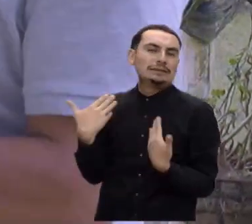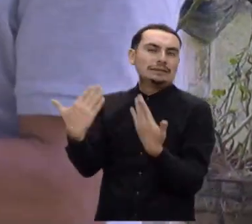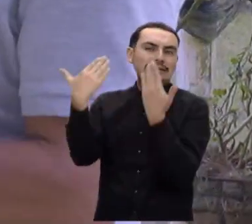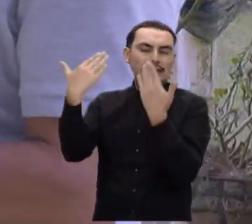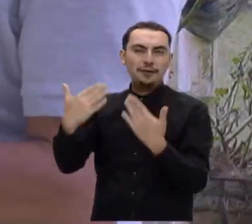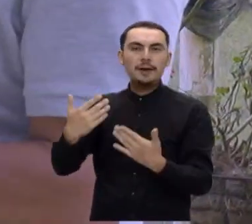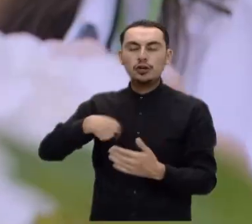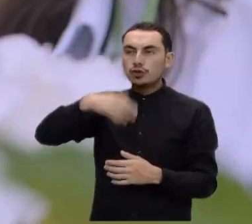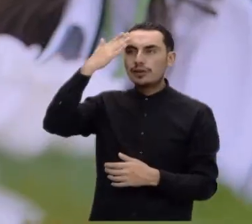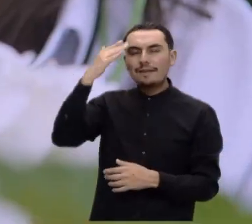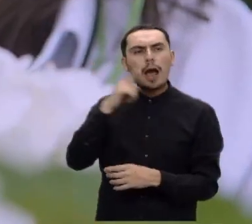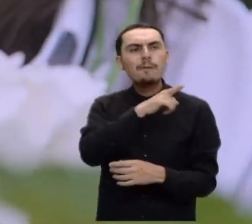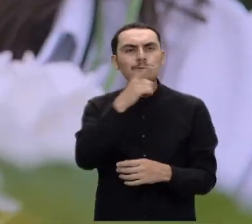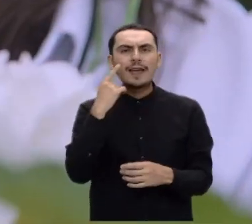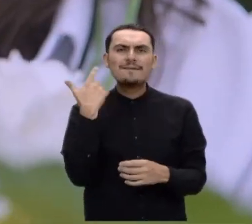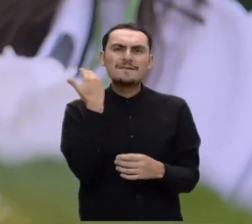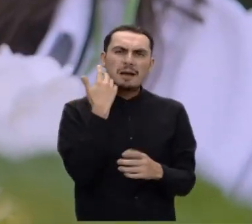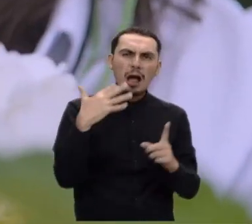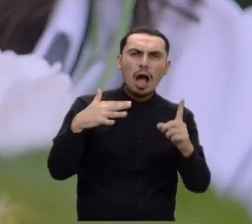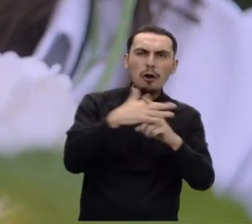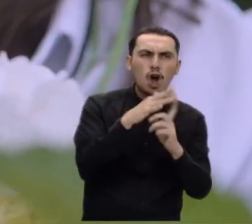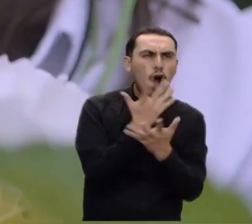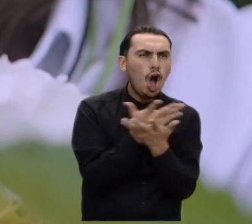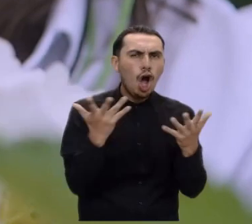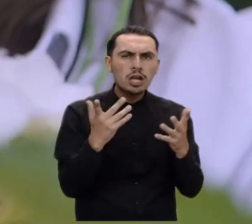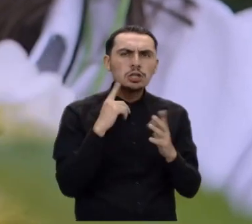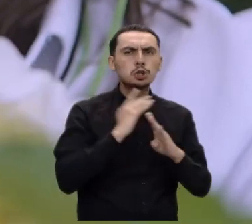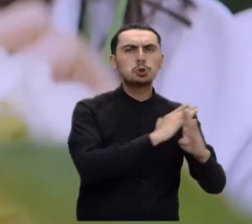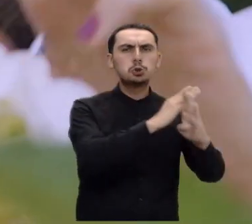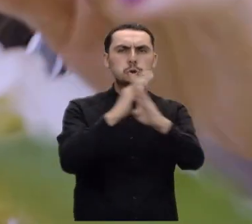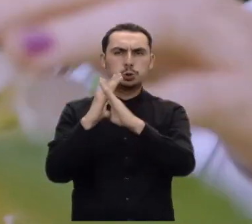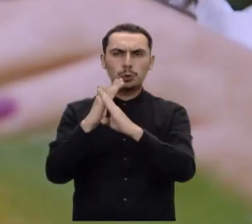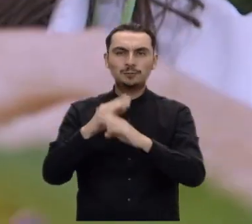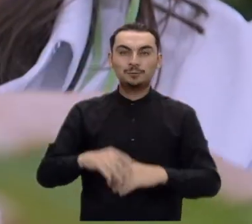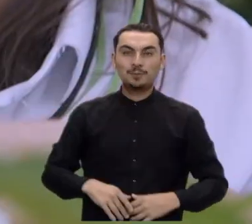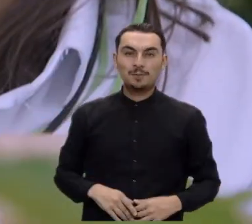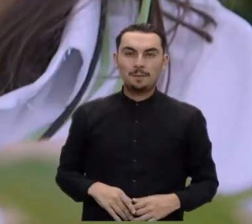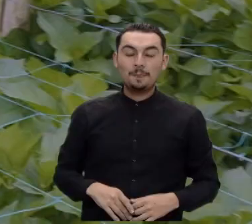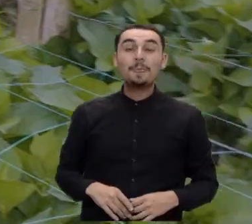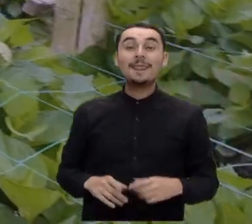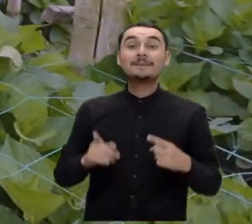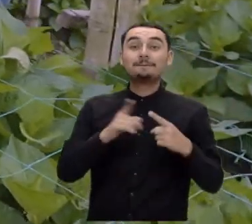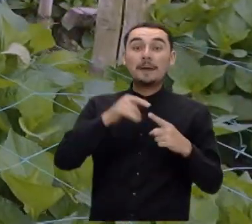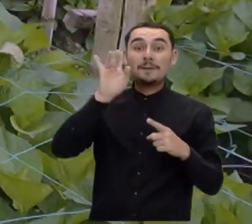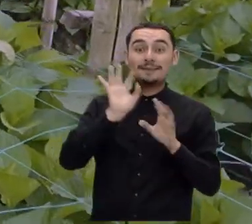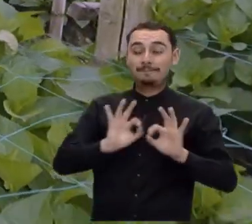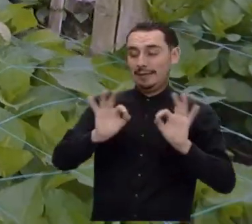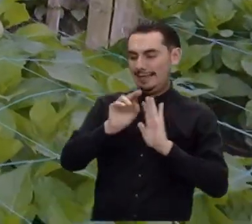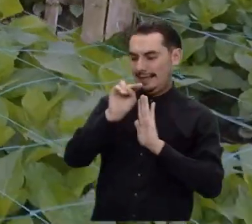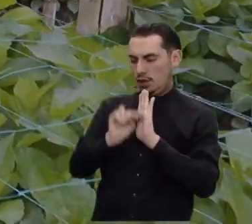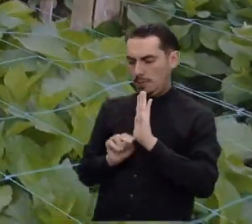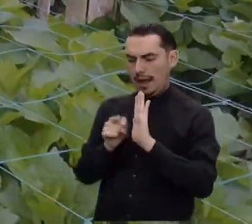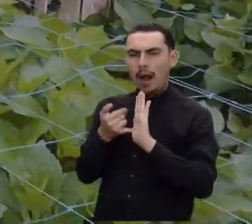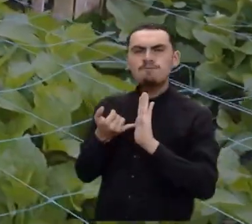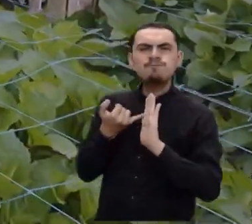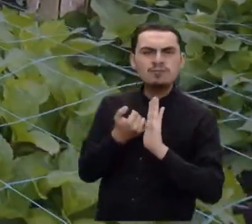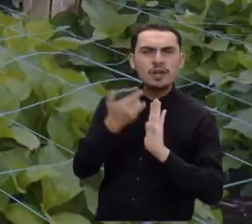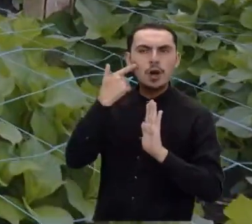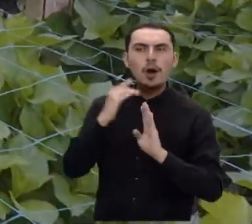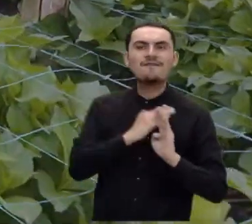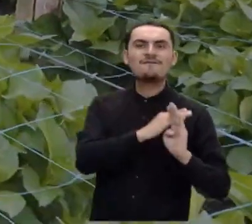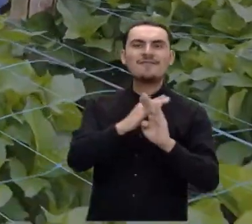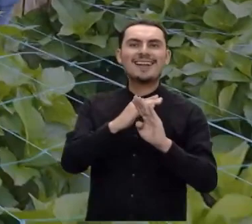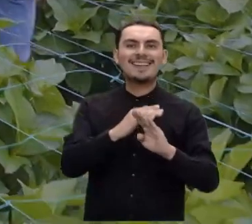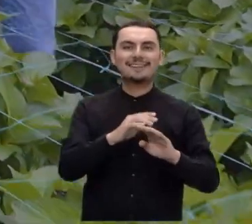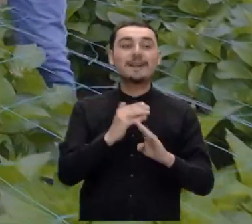mantener las plagas muy controladas y las enfermedades también. Uno de los aspectos en los que hace énfasis la norma es en